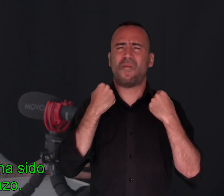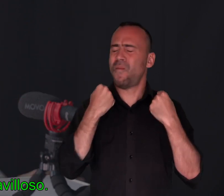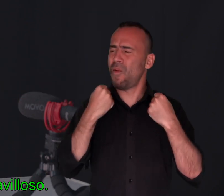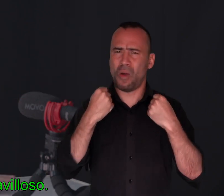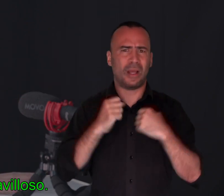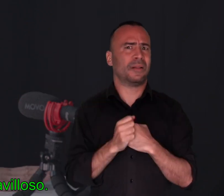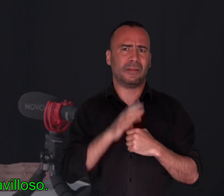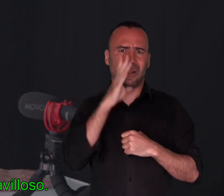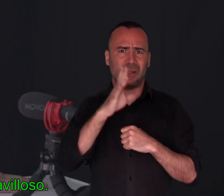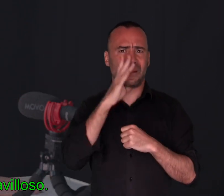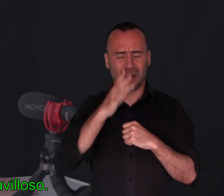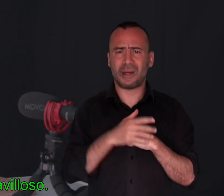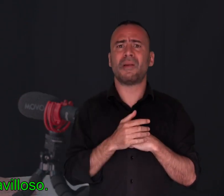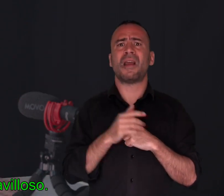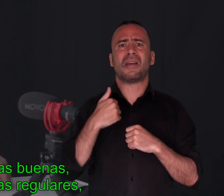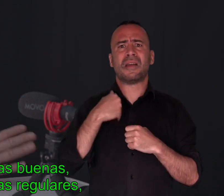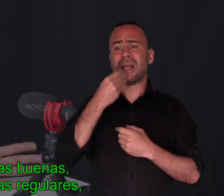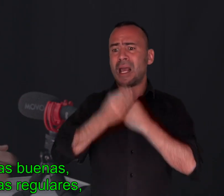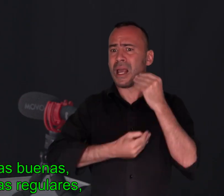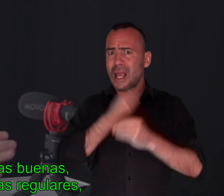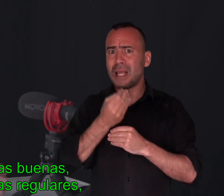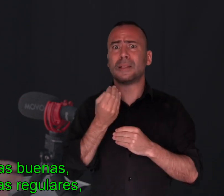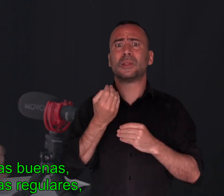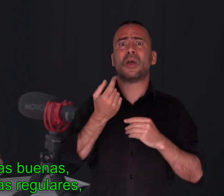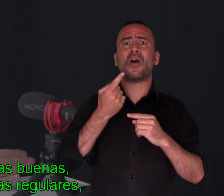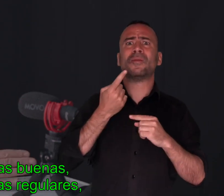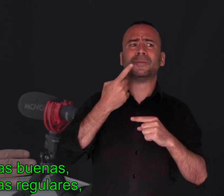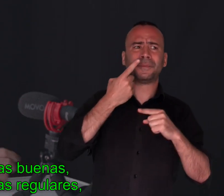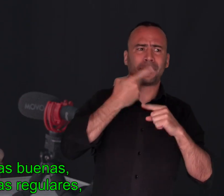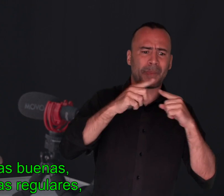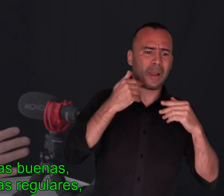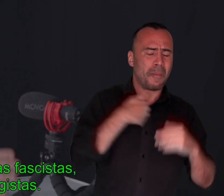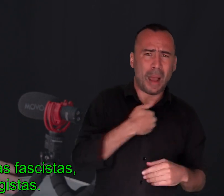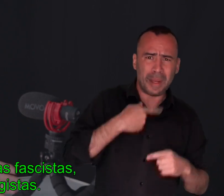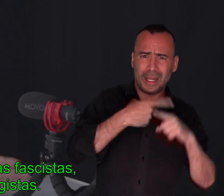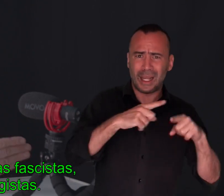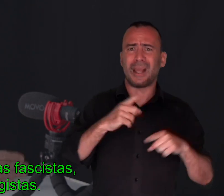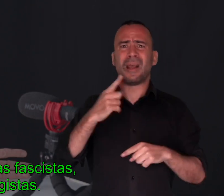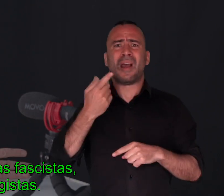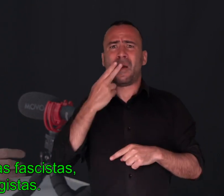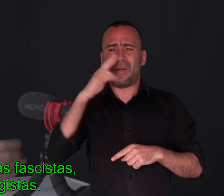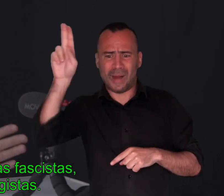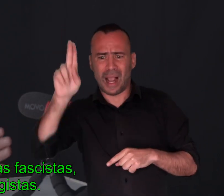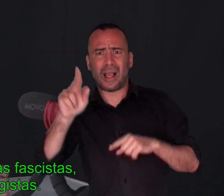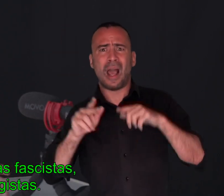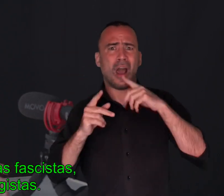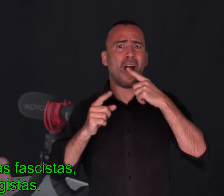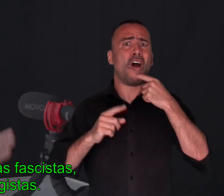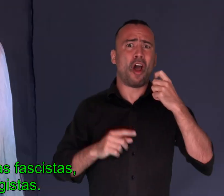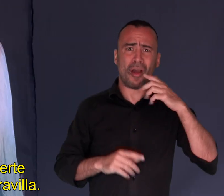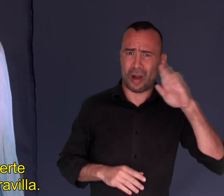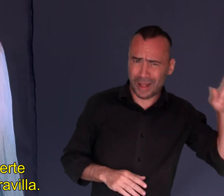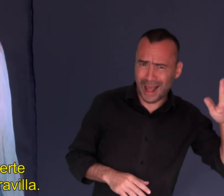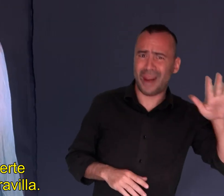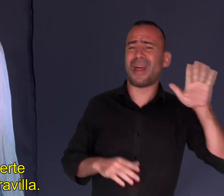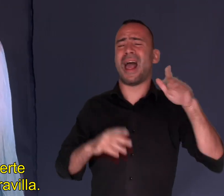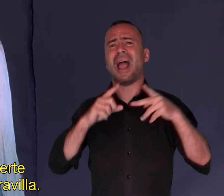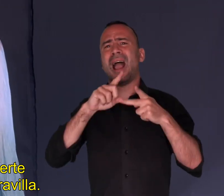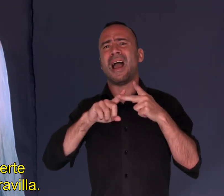regalazo ha sido maravilloso y hecho de las buenas de las malas de las regulares de las rojas de las fascistas de las